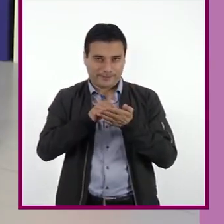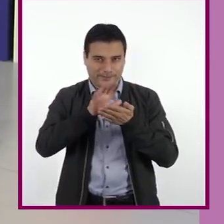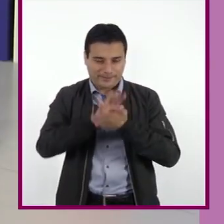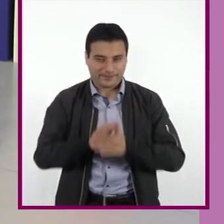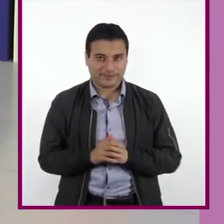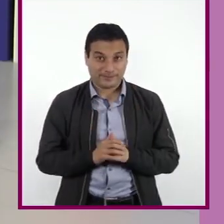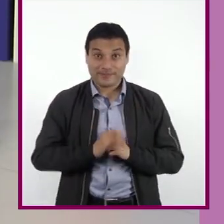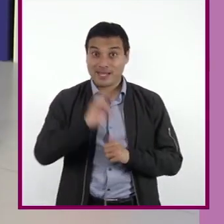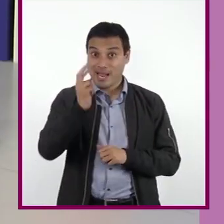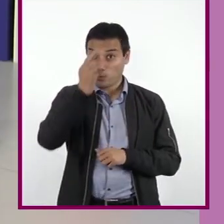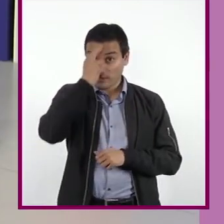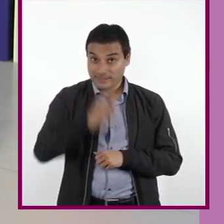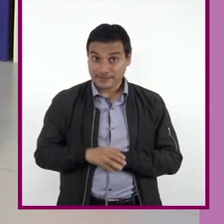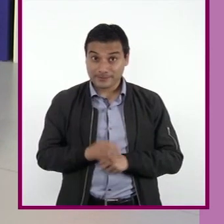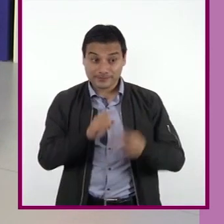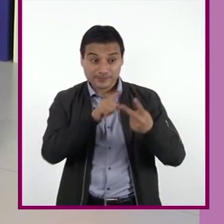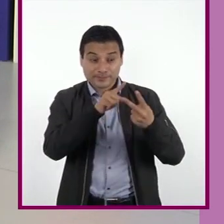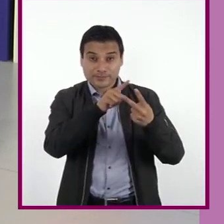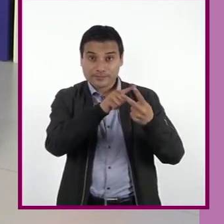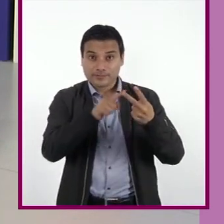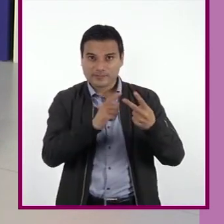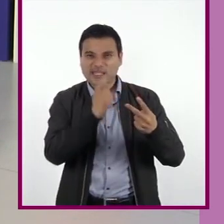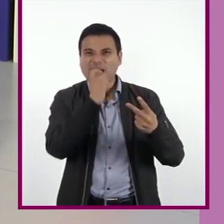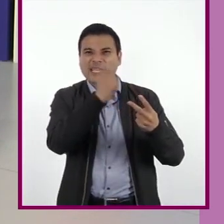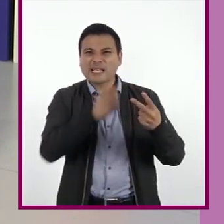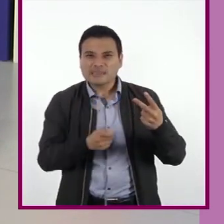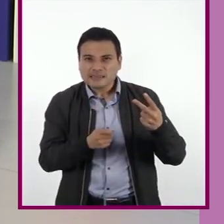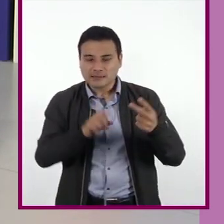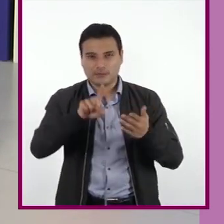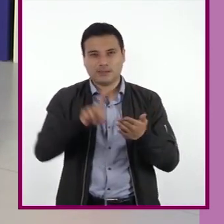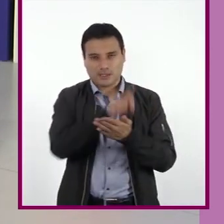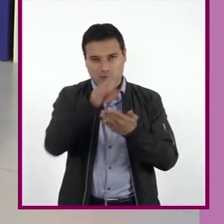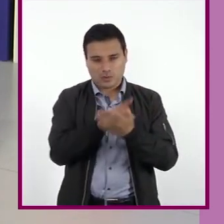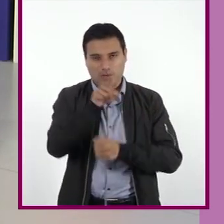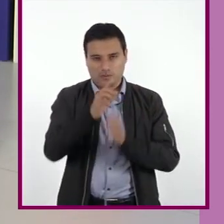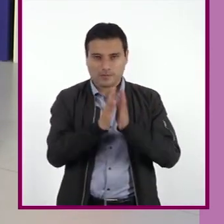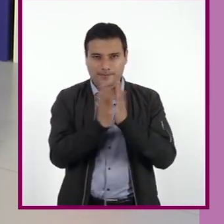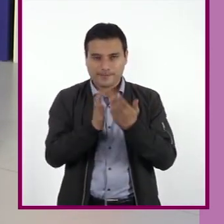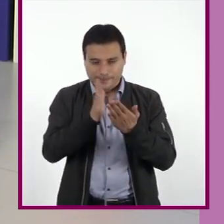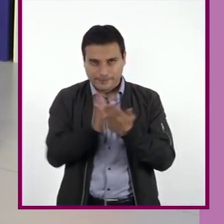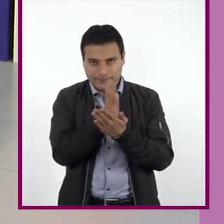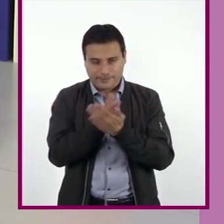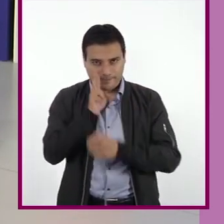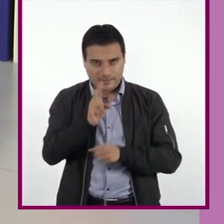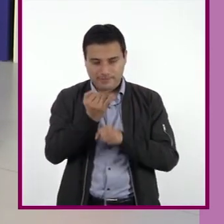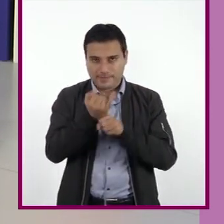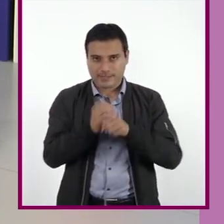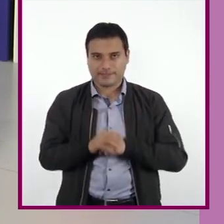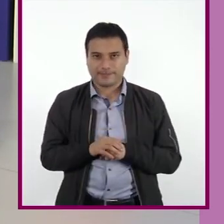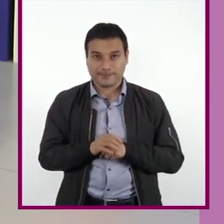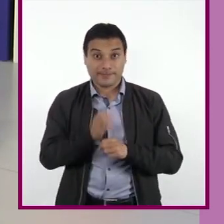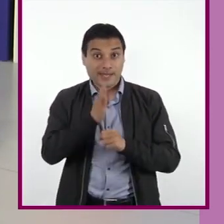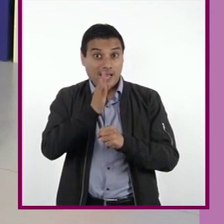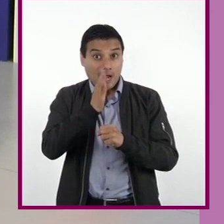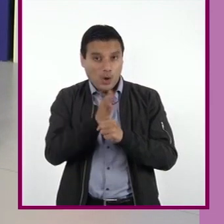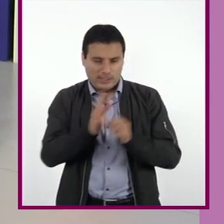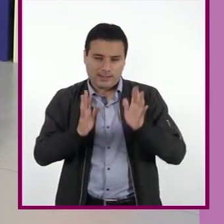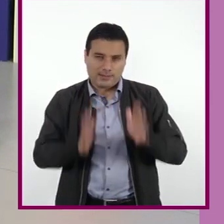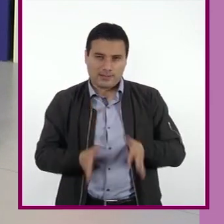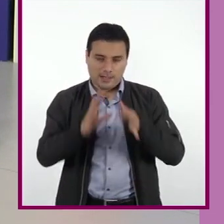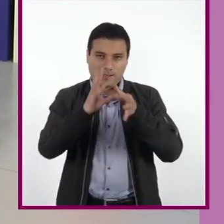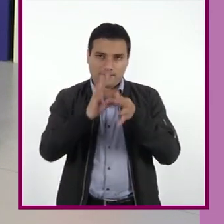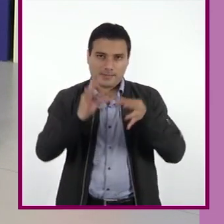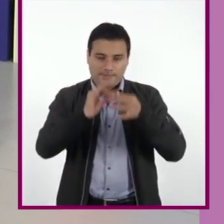Recuerden buscar la definición de cada uno o bien a partir de lo que hoy trabajamos para que realicen su